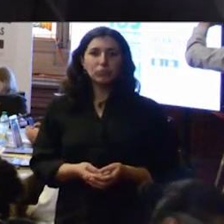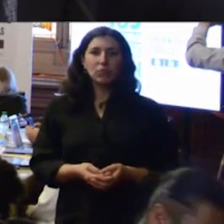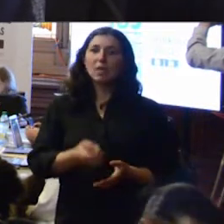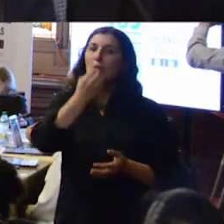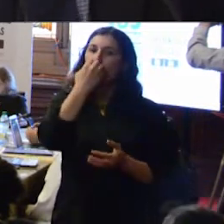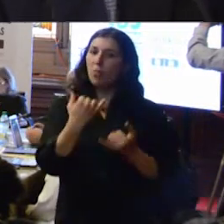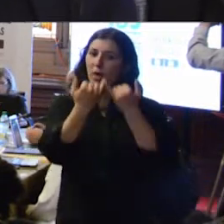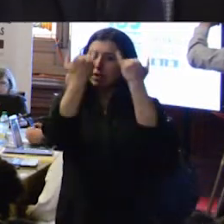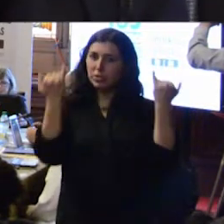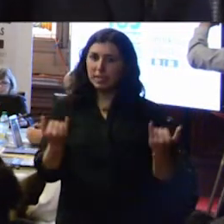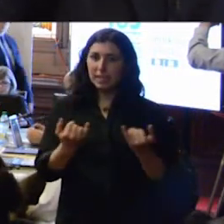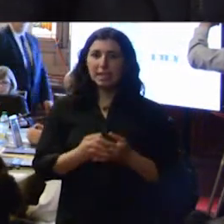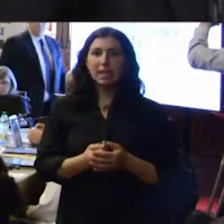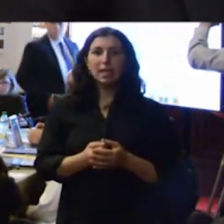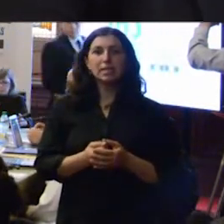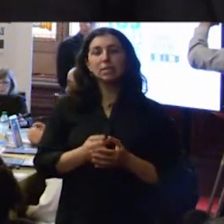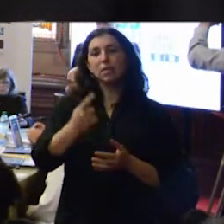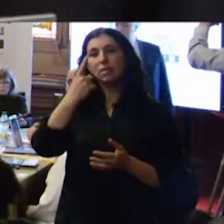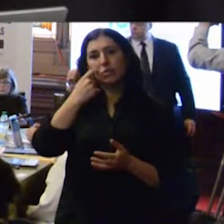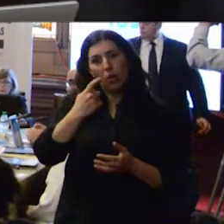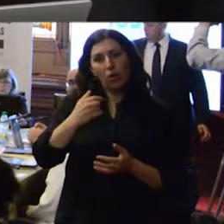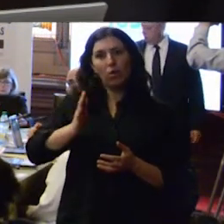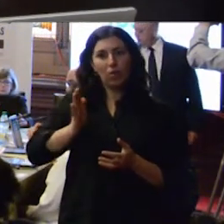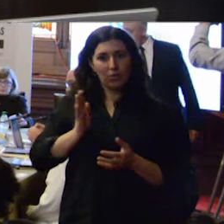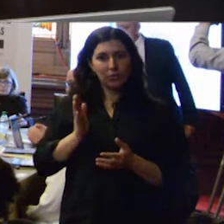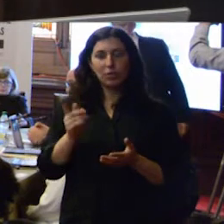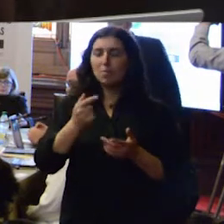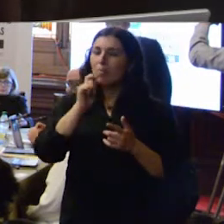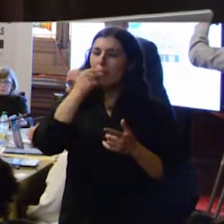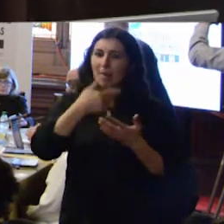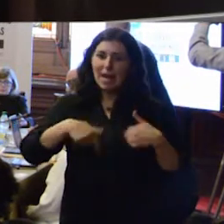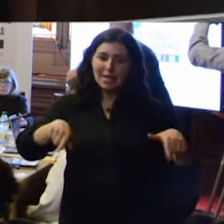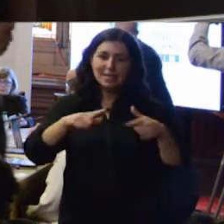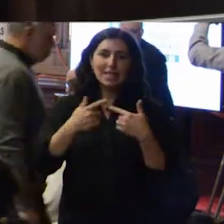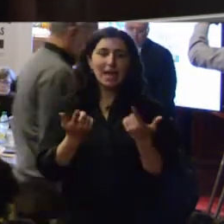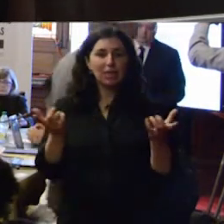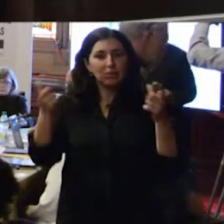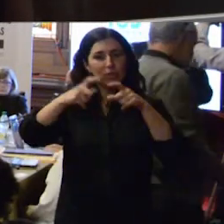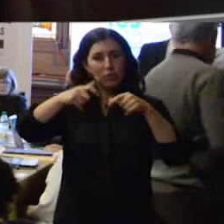Buenos días a todos y todas. Es un placer estar en este recinto.